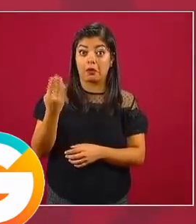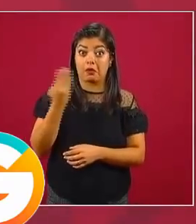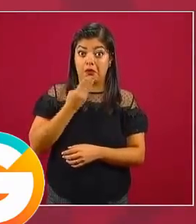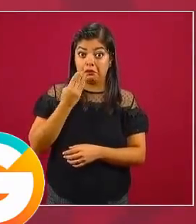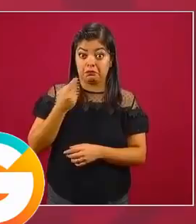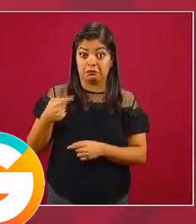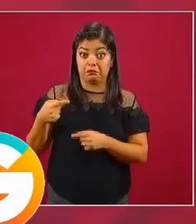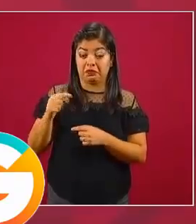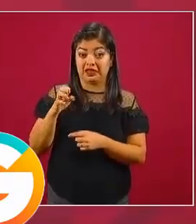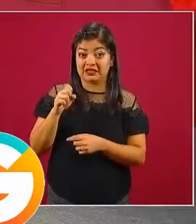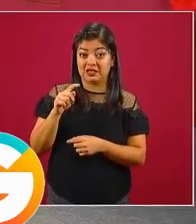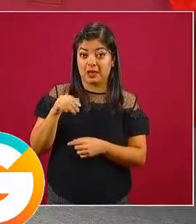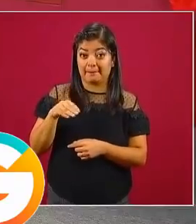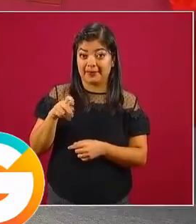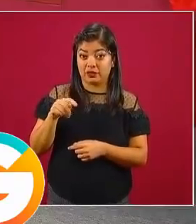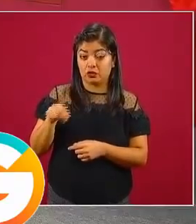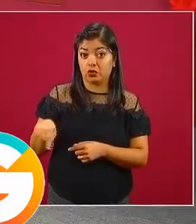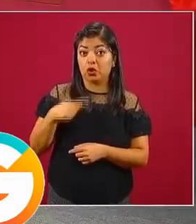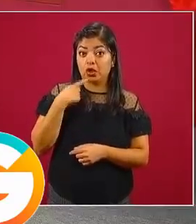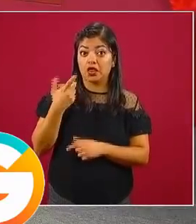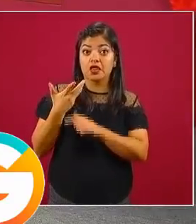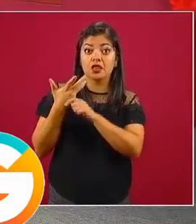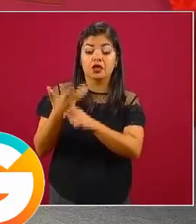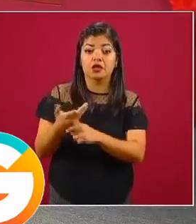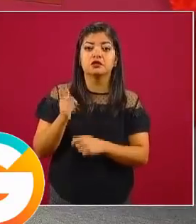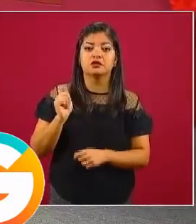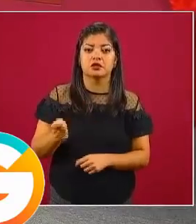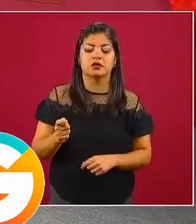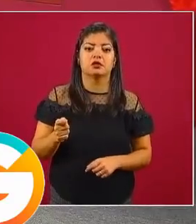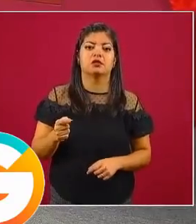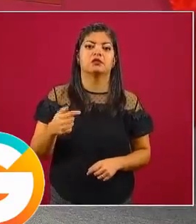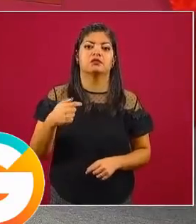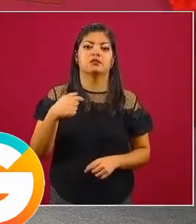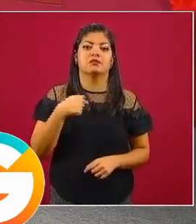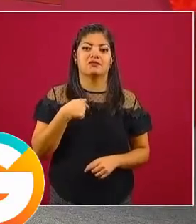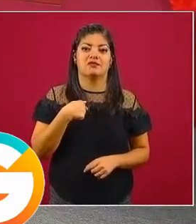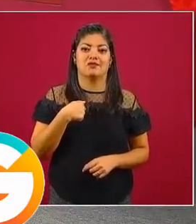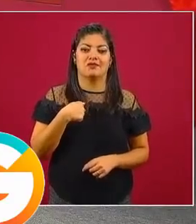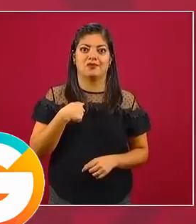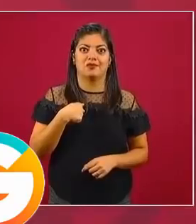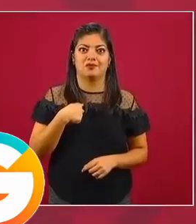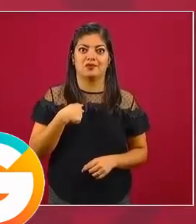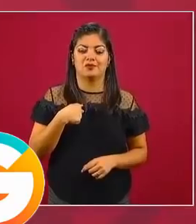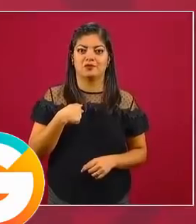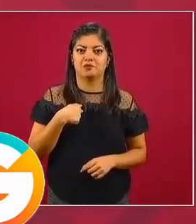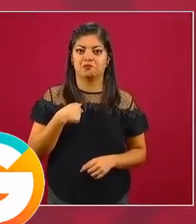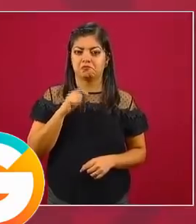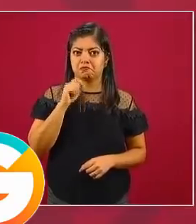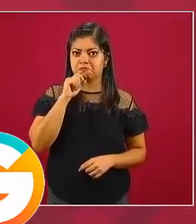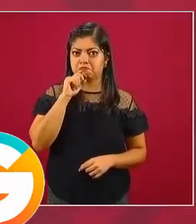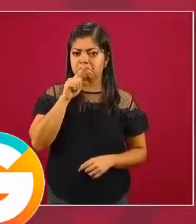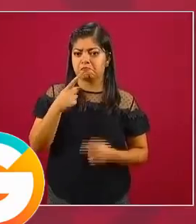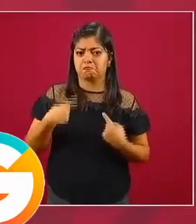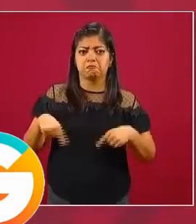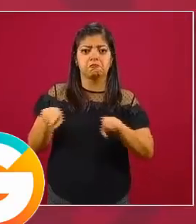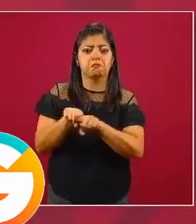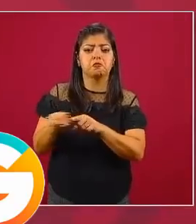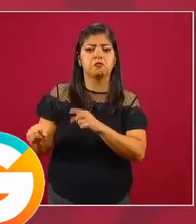la doctrina. Me adhiero a lo que está en el Nuevo